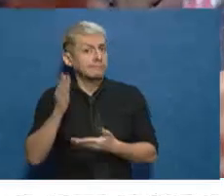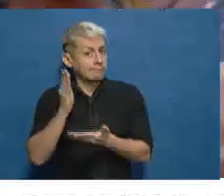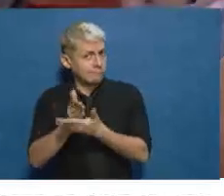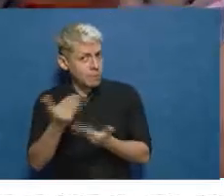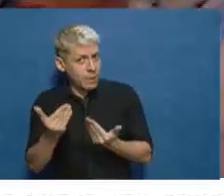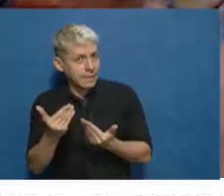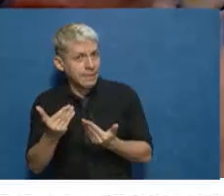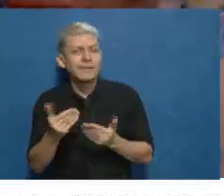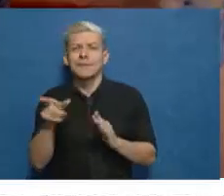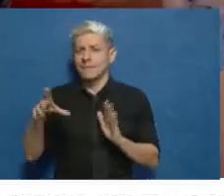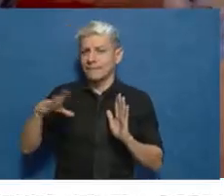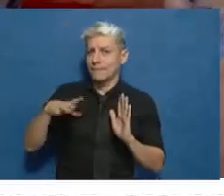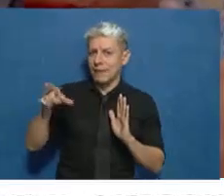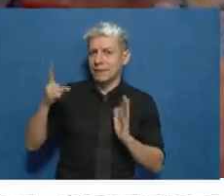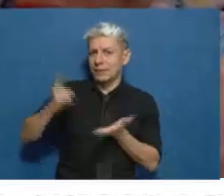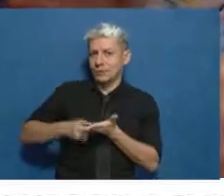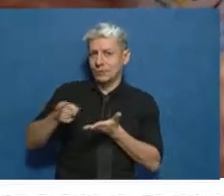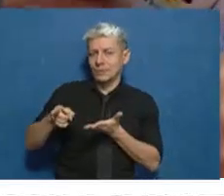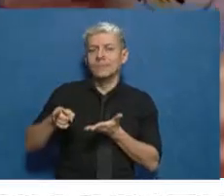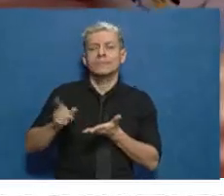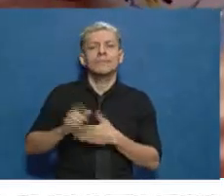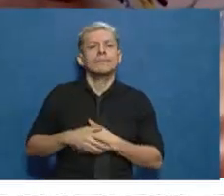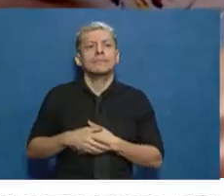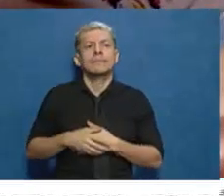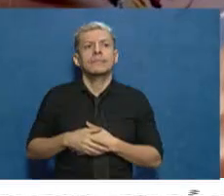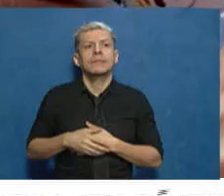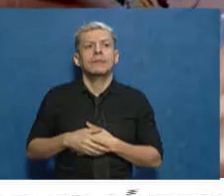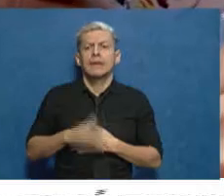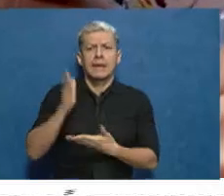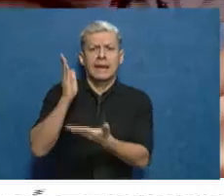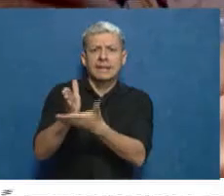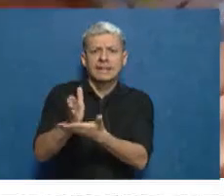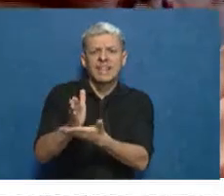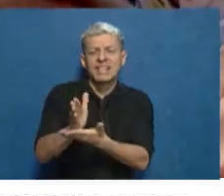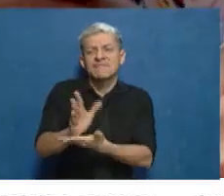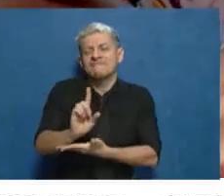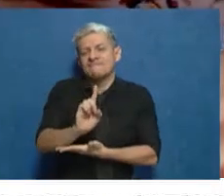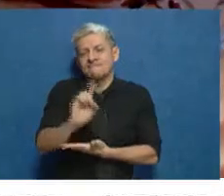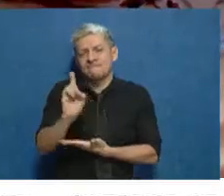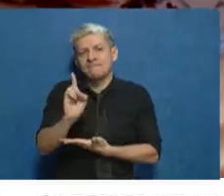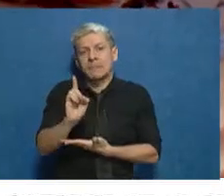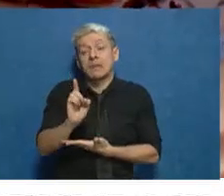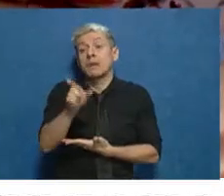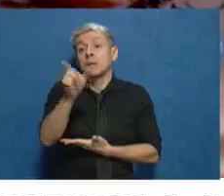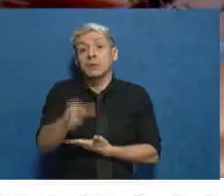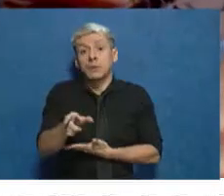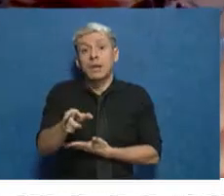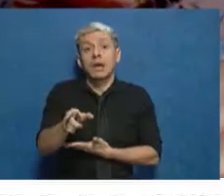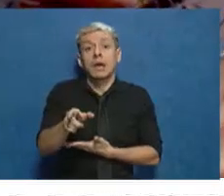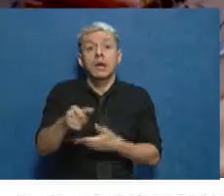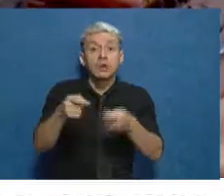definir en este decreto. Lo que buscamos es no castigar ni sancionar a un comerciante por abrir. Por eso